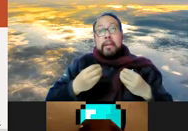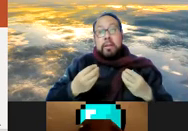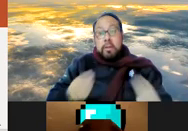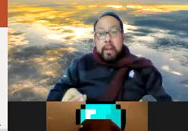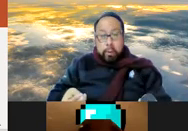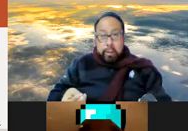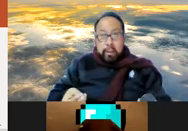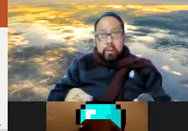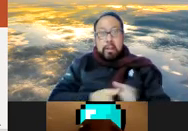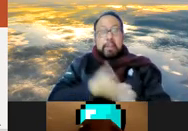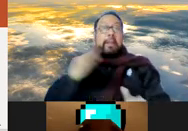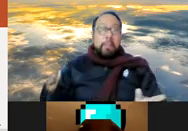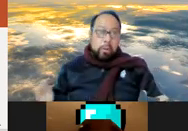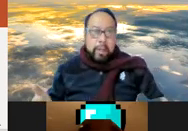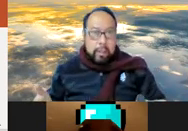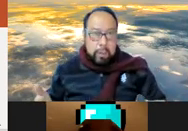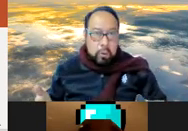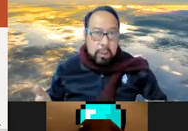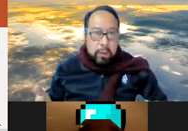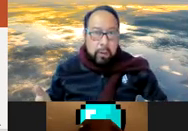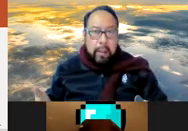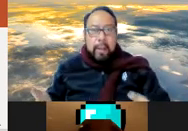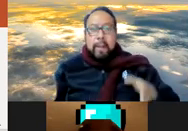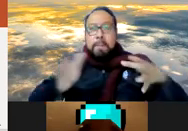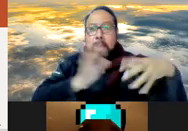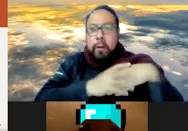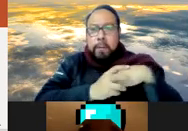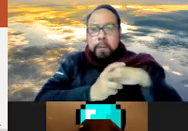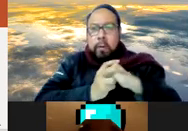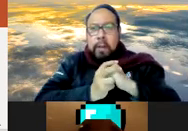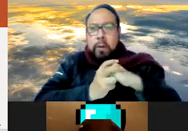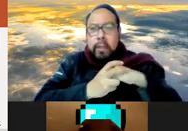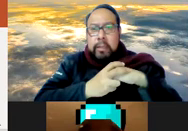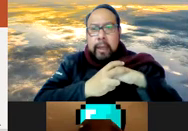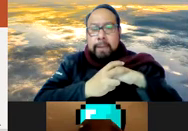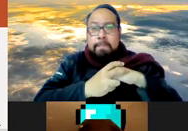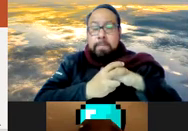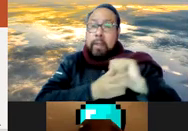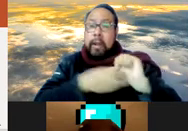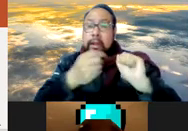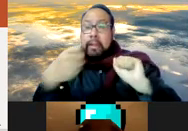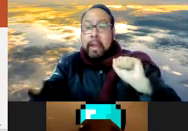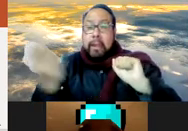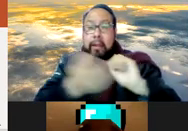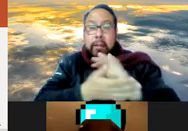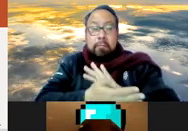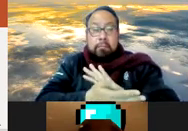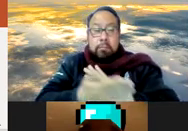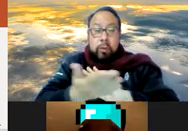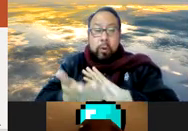la realización de la ponencia. Entonces, si ya tenemos los 40 minutos, hasta una hora. Pero una ponencia